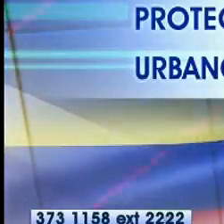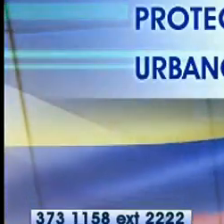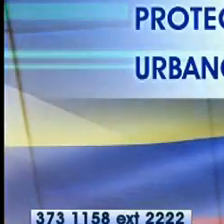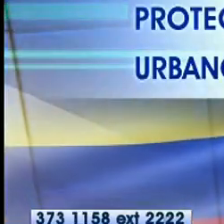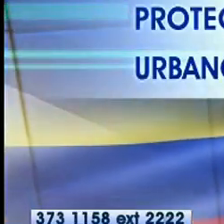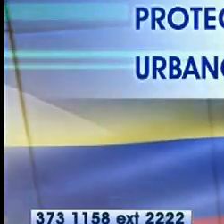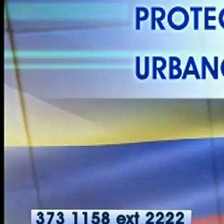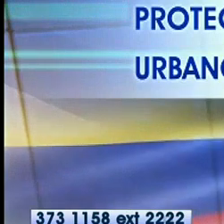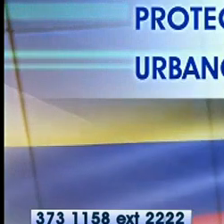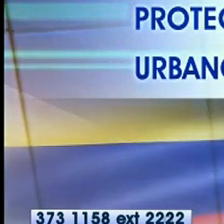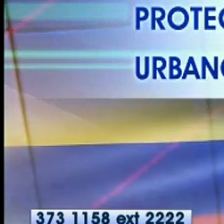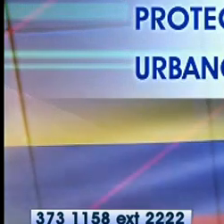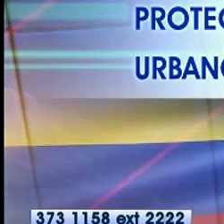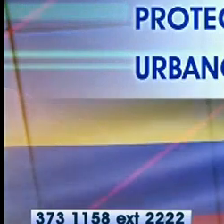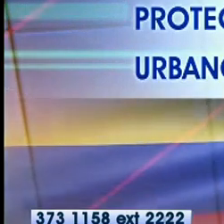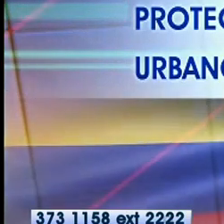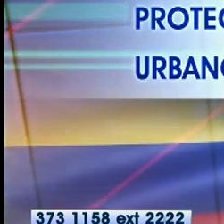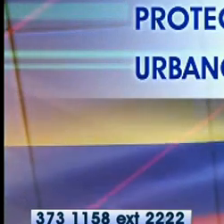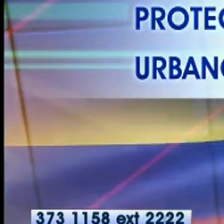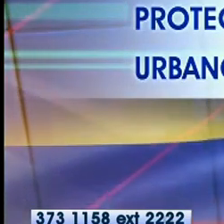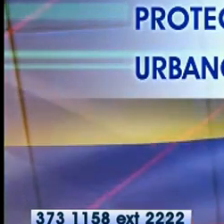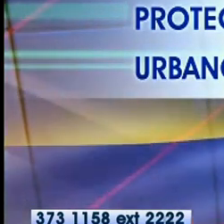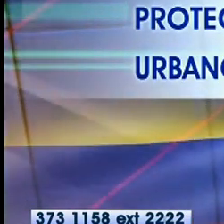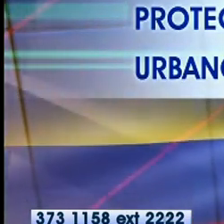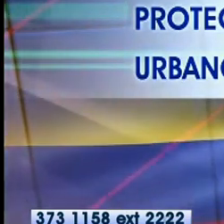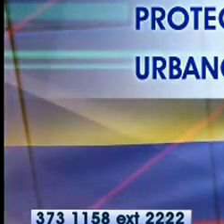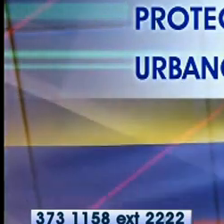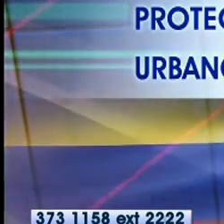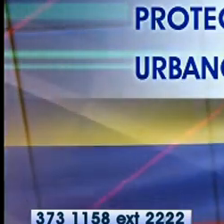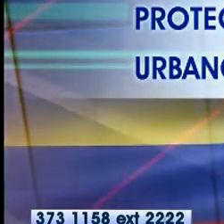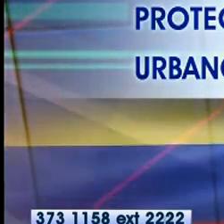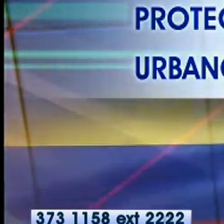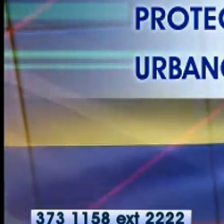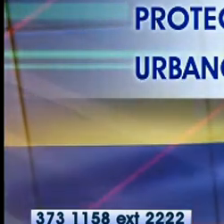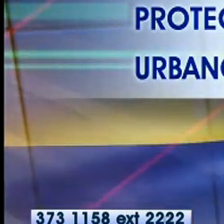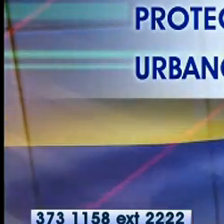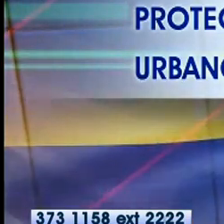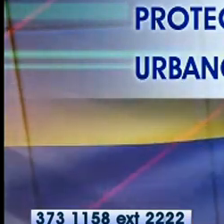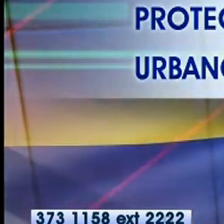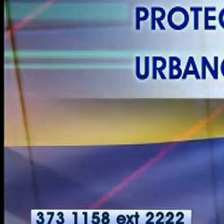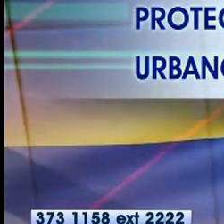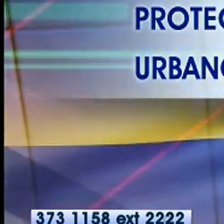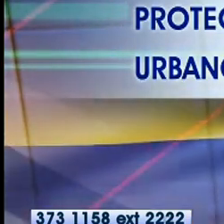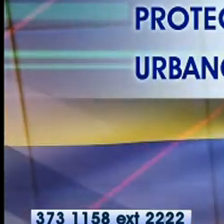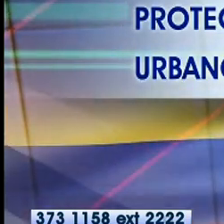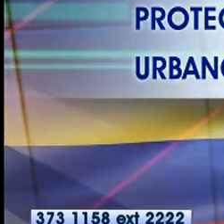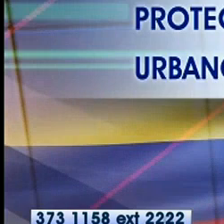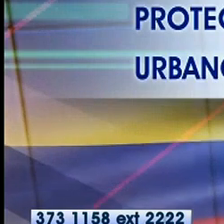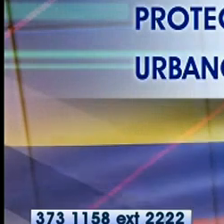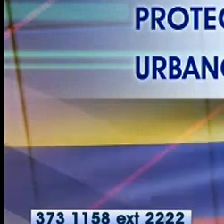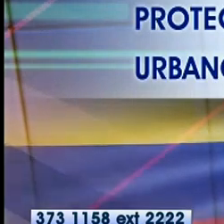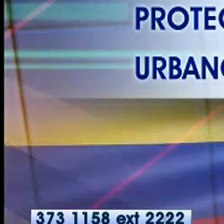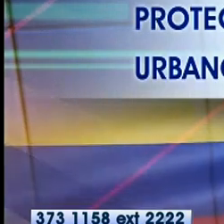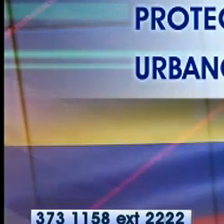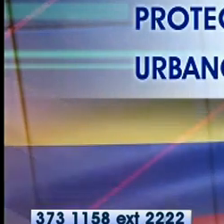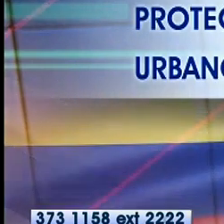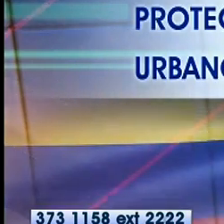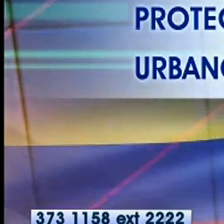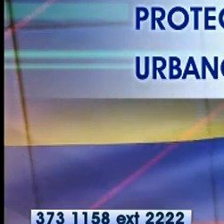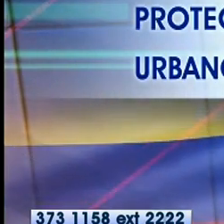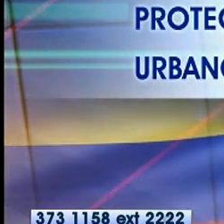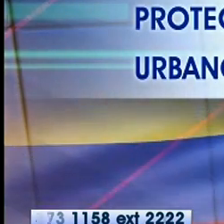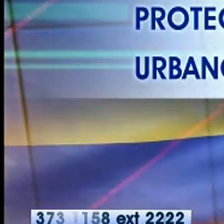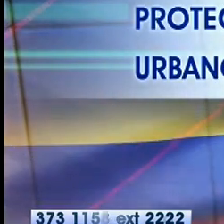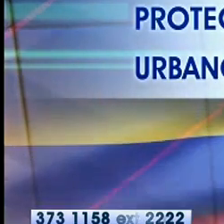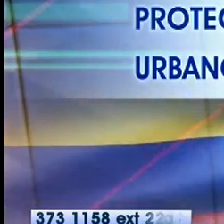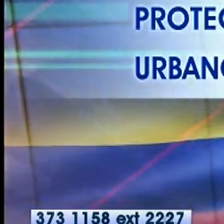¿Está usted de acuerdo con enmendar la Constitución de la República del Ecuador para que se prohíba sin excepción la minería metálica